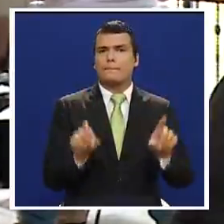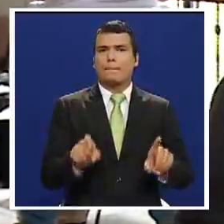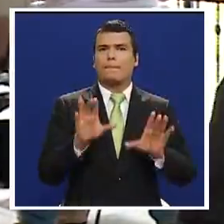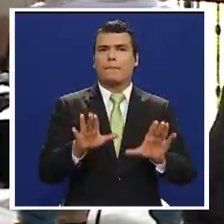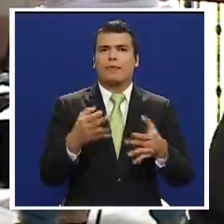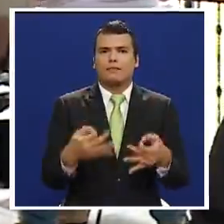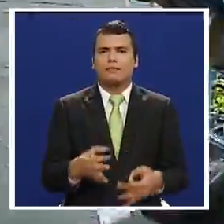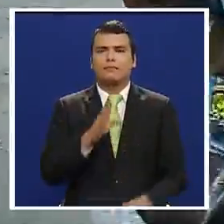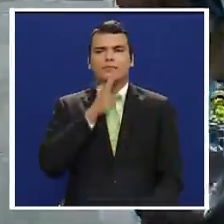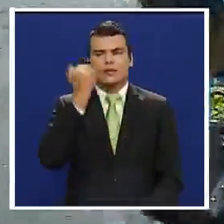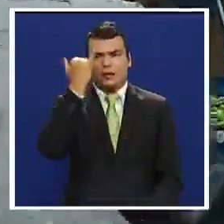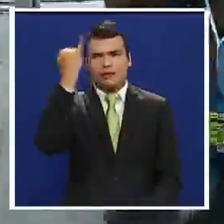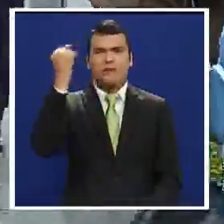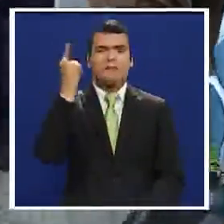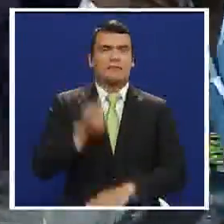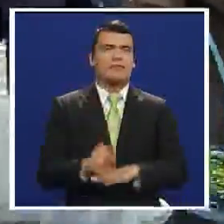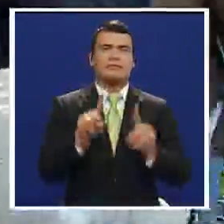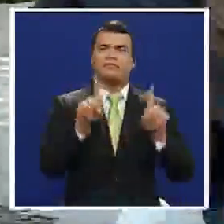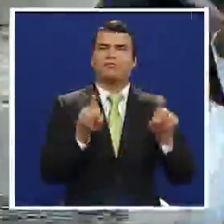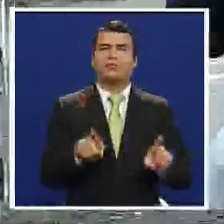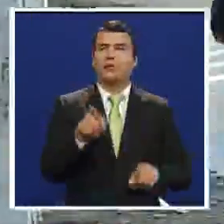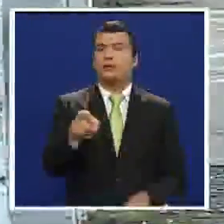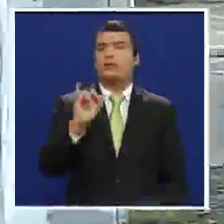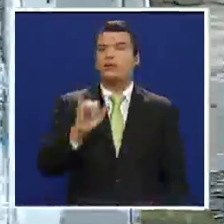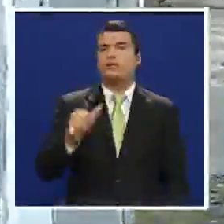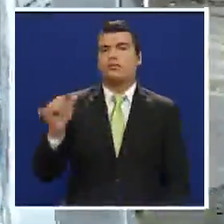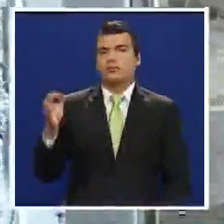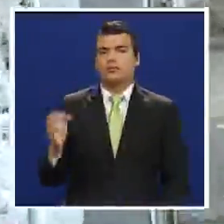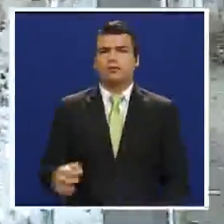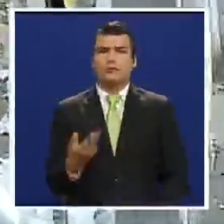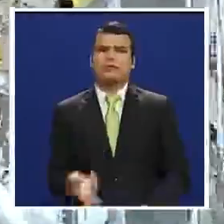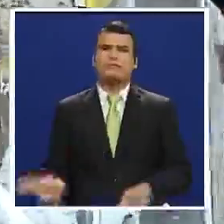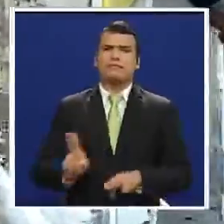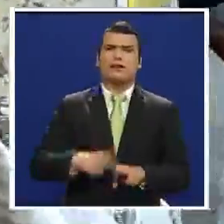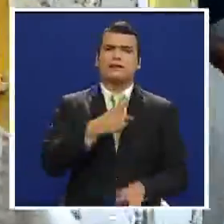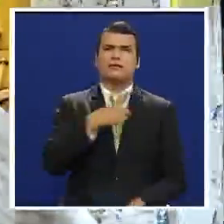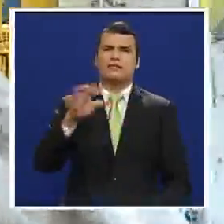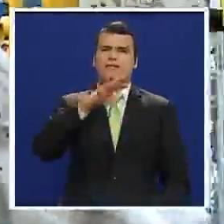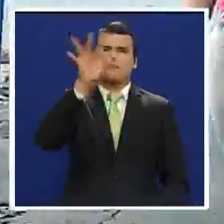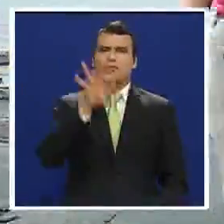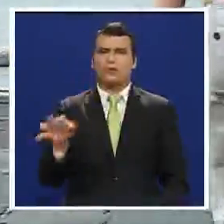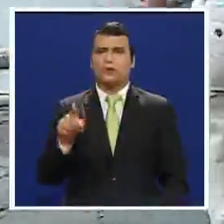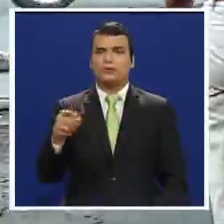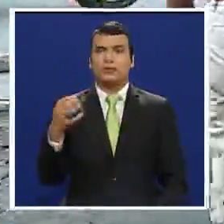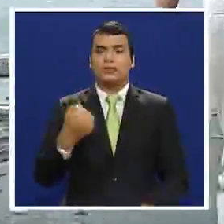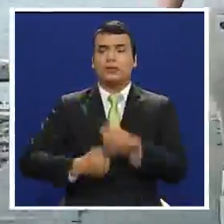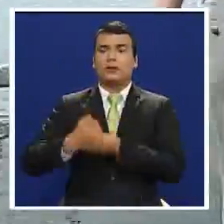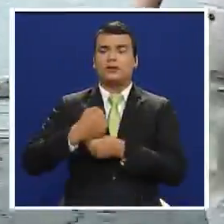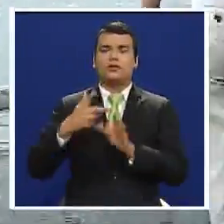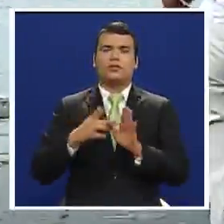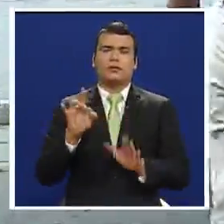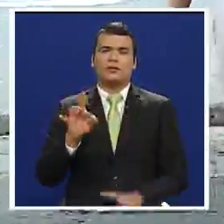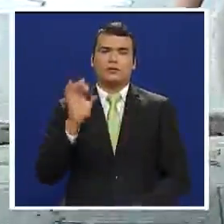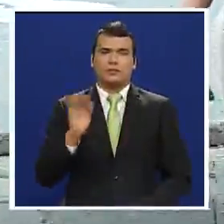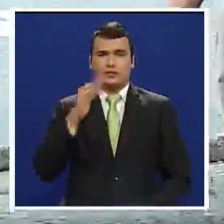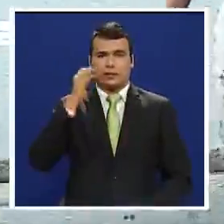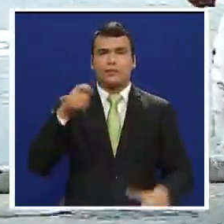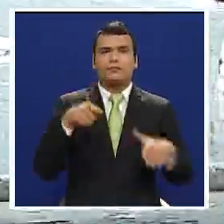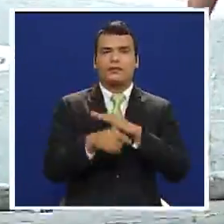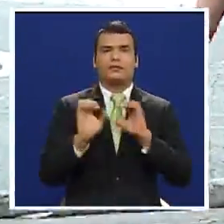mujer, familia y género. Este reporte se conoce en medio de la preocupación que hay en Cali por el incremento especialmente de homicidios de mujeres que ya deja